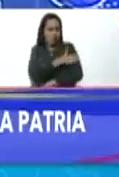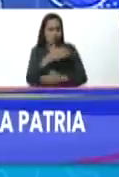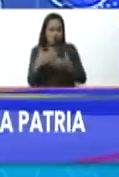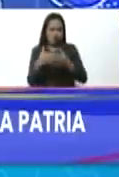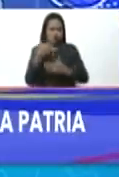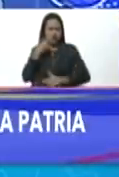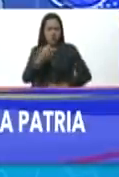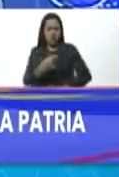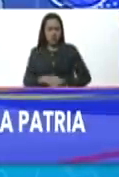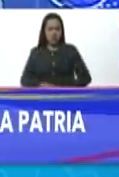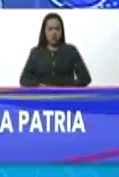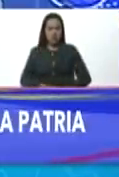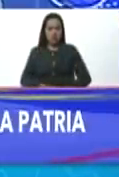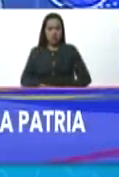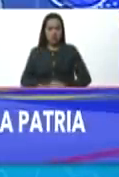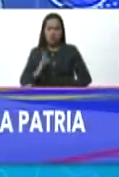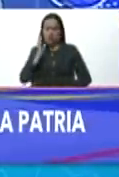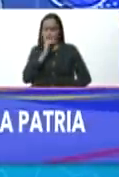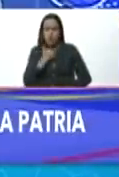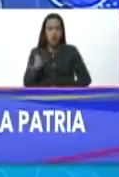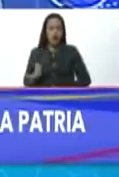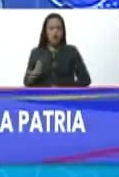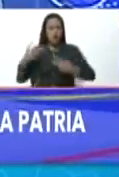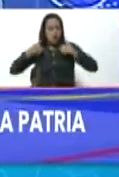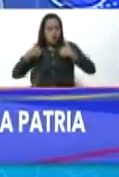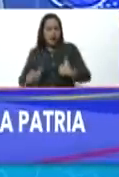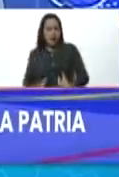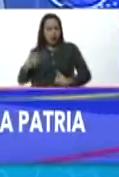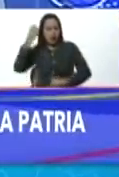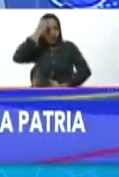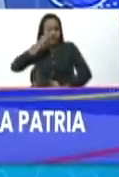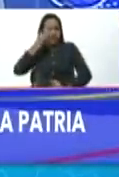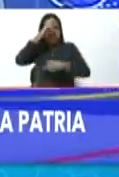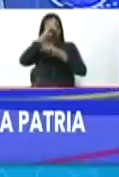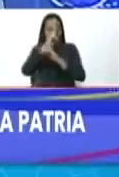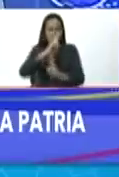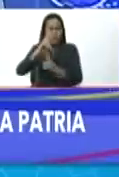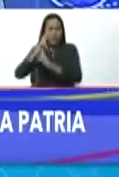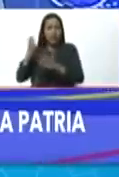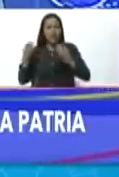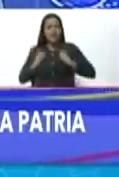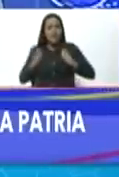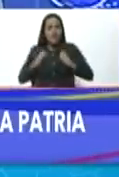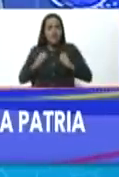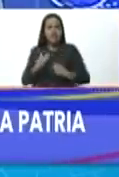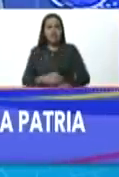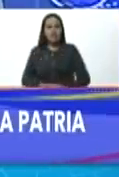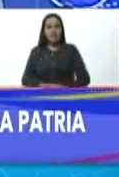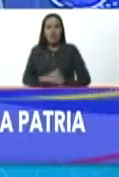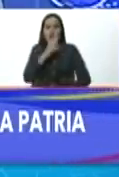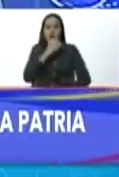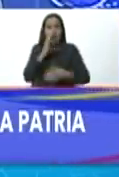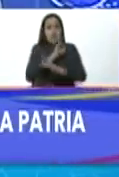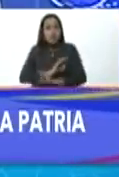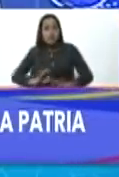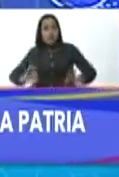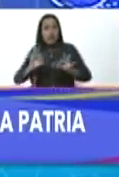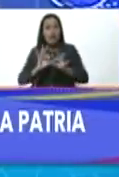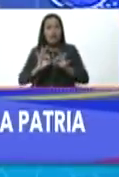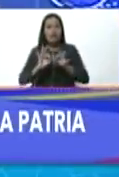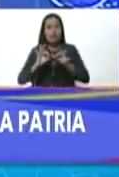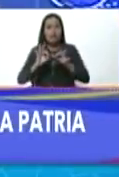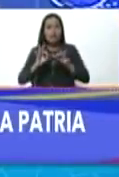No tienen el mínimo sentido humano de respeto a la vida. No tienen el mismo mínimo